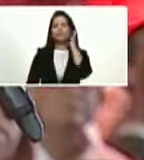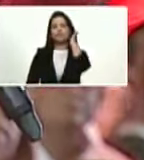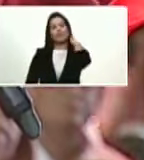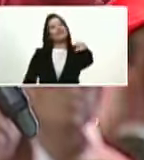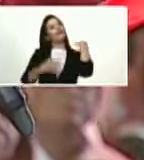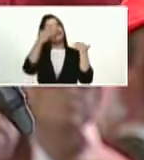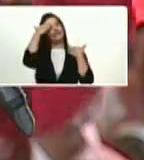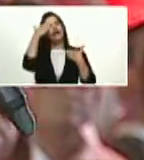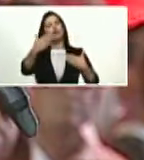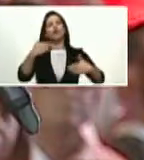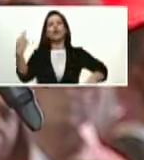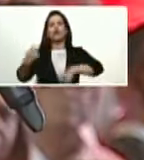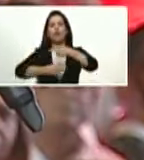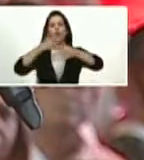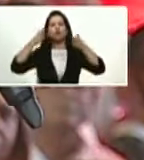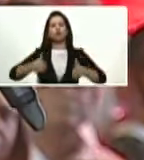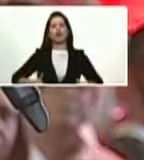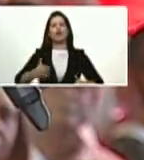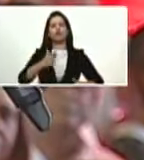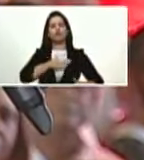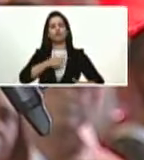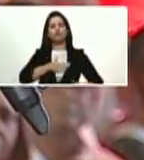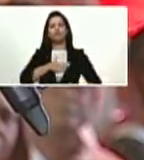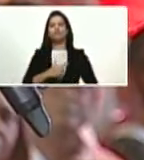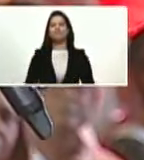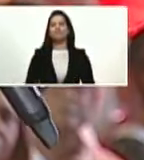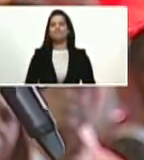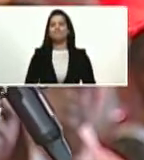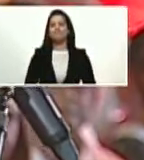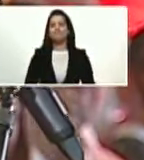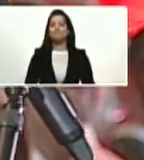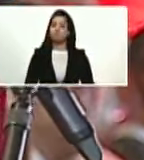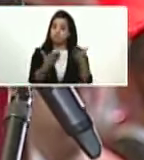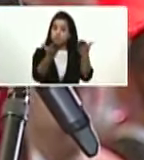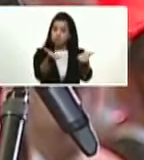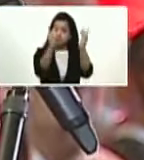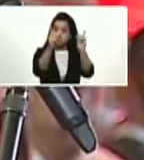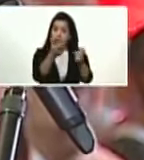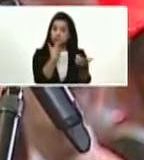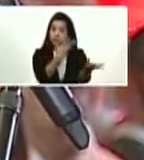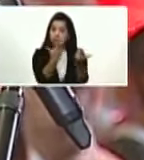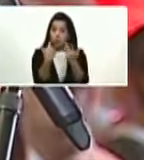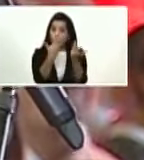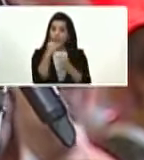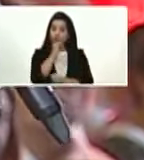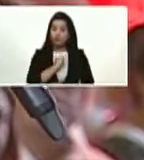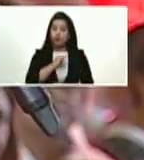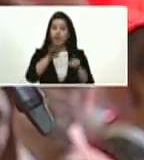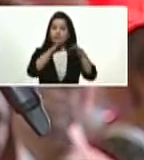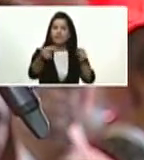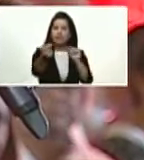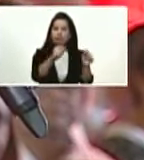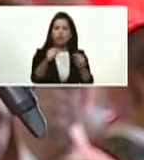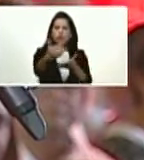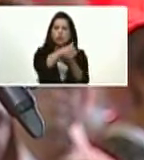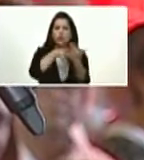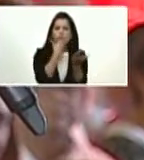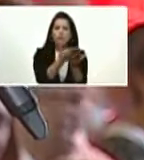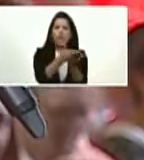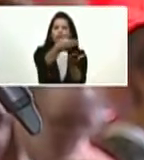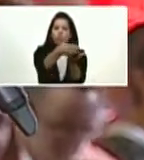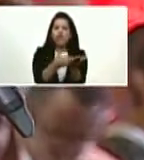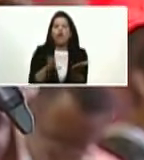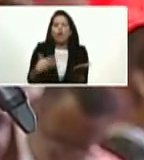la clase afuera, camarada, la bueno, clase obrera. Igualmente. Adelante, ¿cuáles son las conclusiones de la mesa? Bueno,